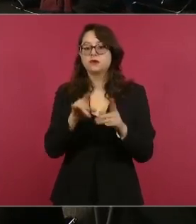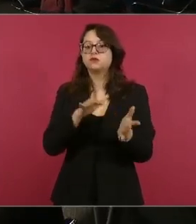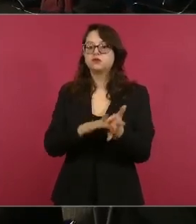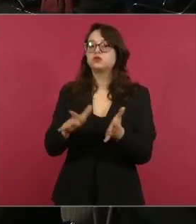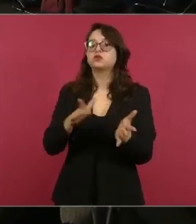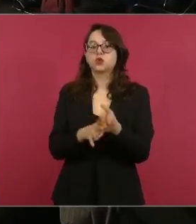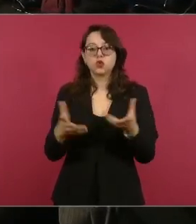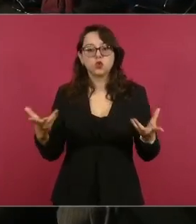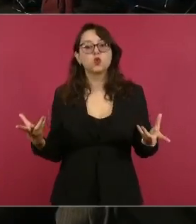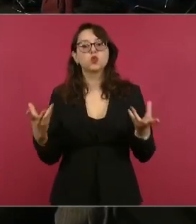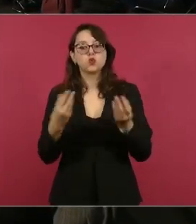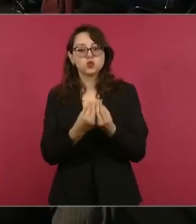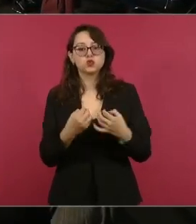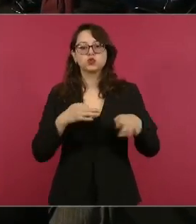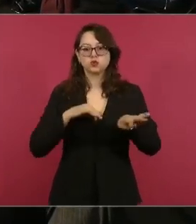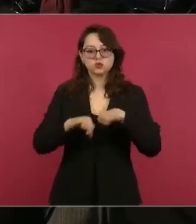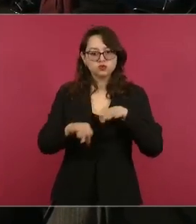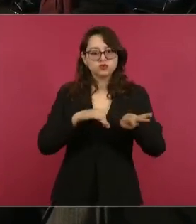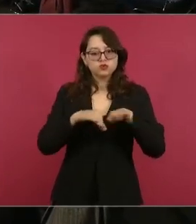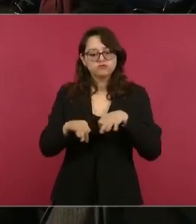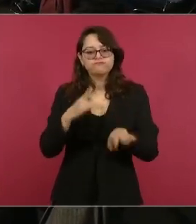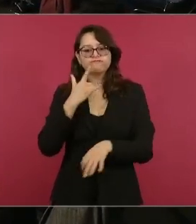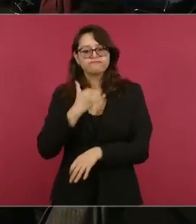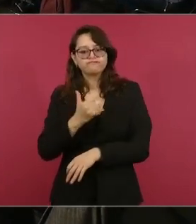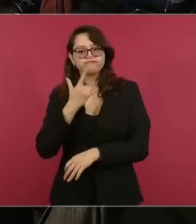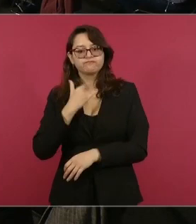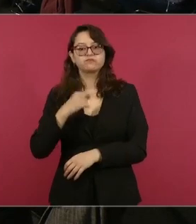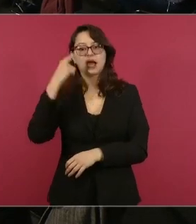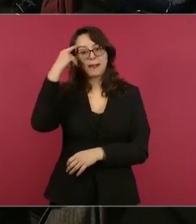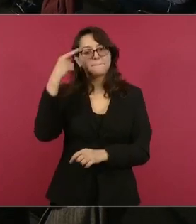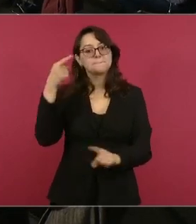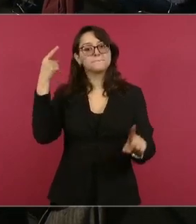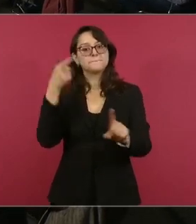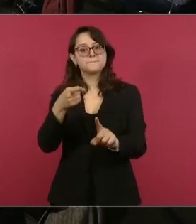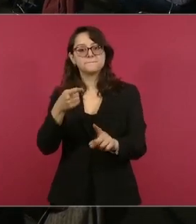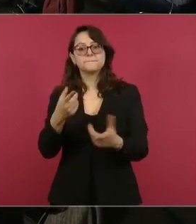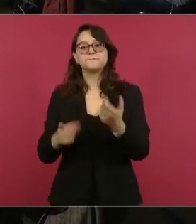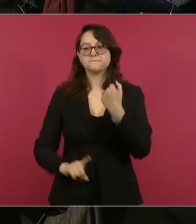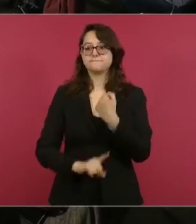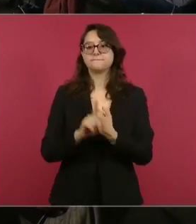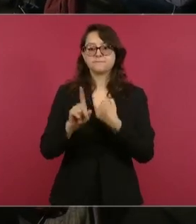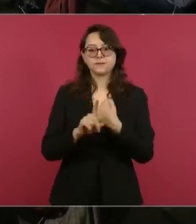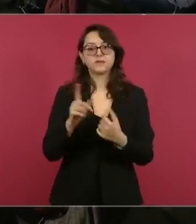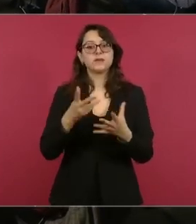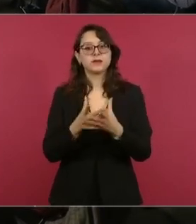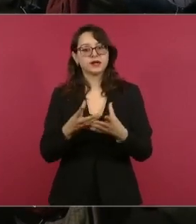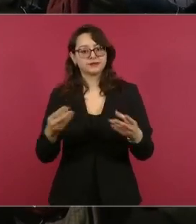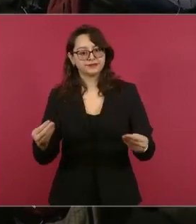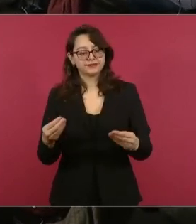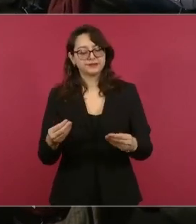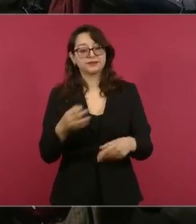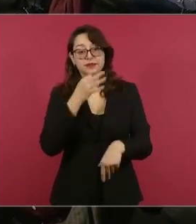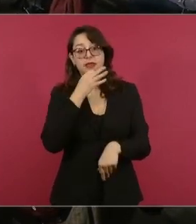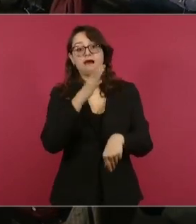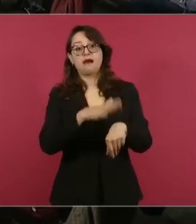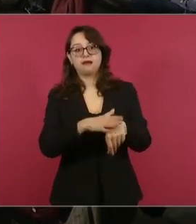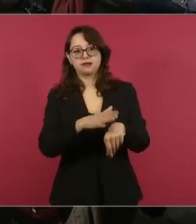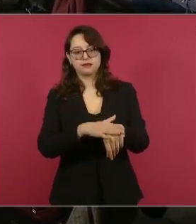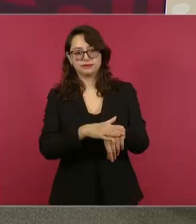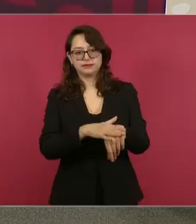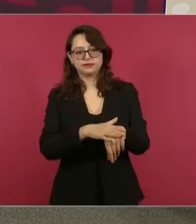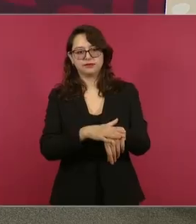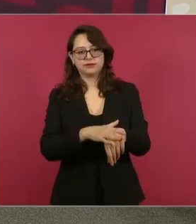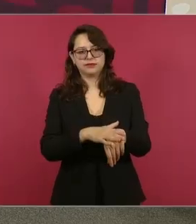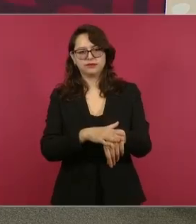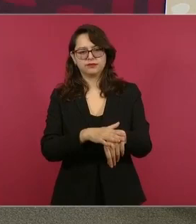hemos estado trabajando para resolver esta situación. Le informaré, señor presidente, que